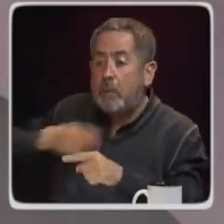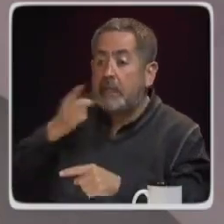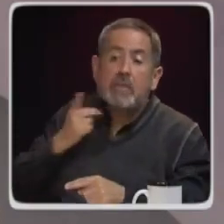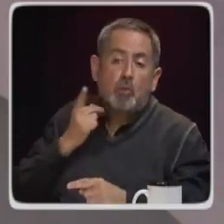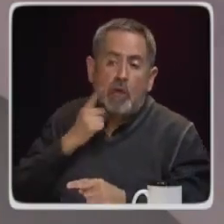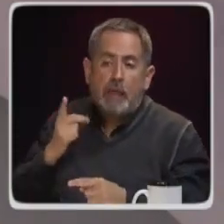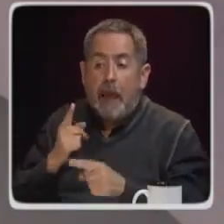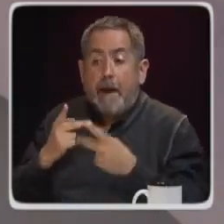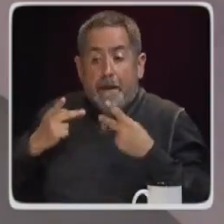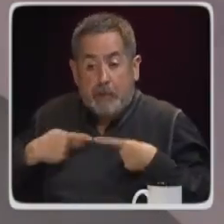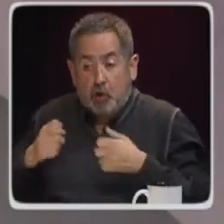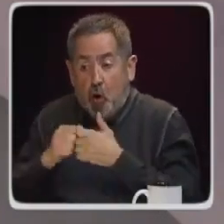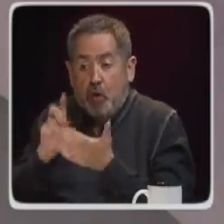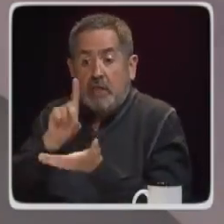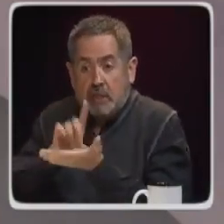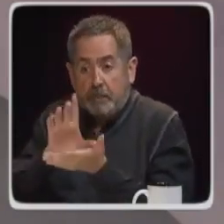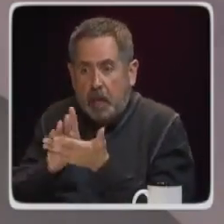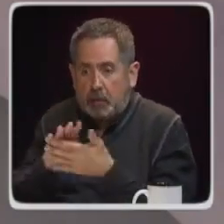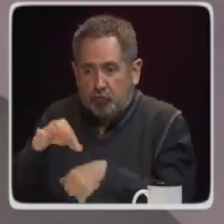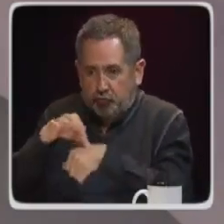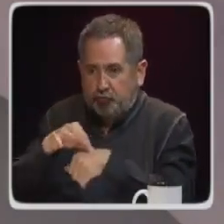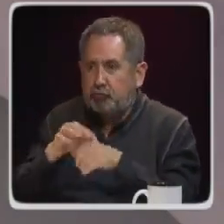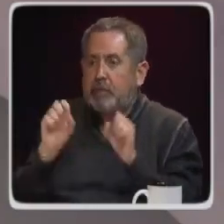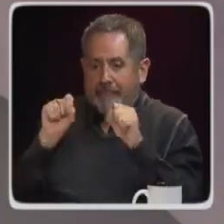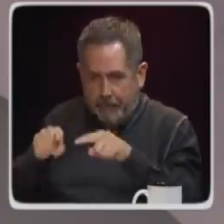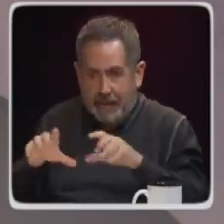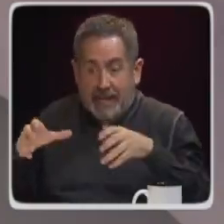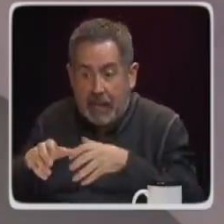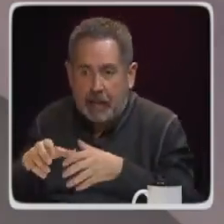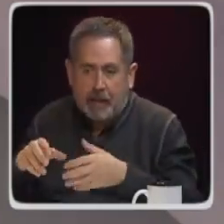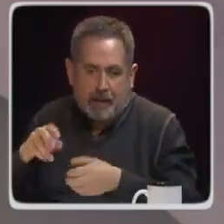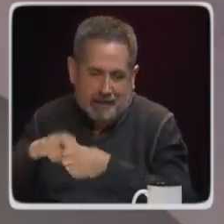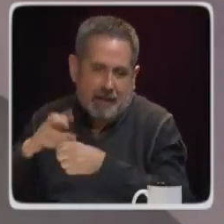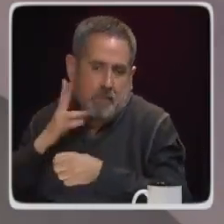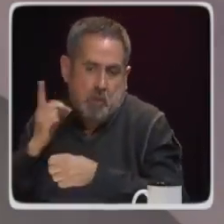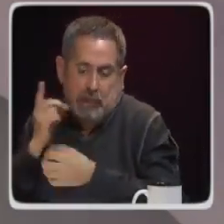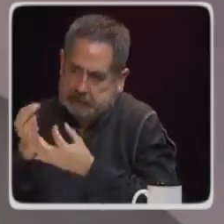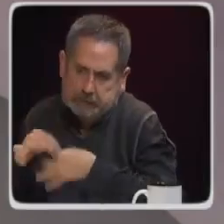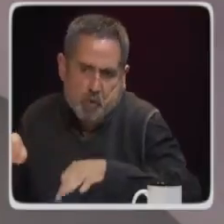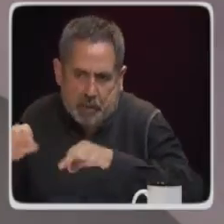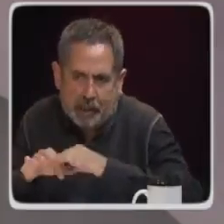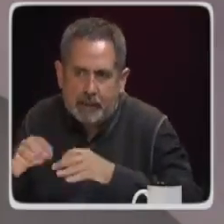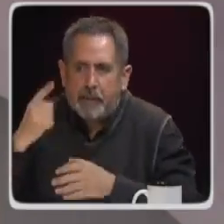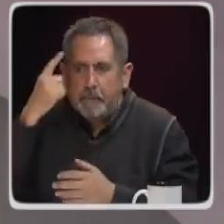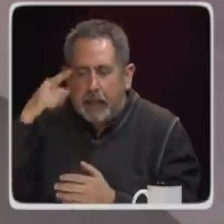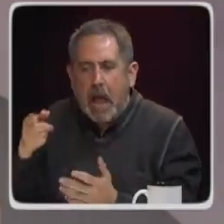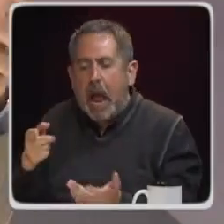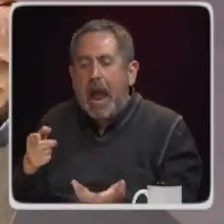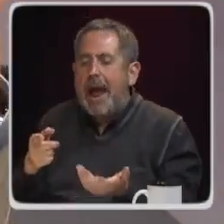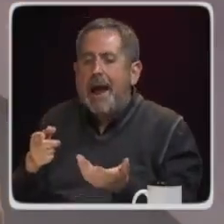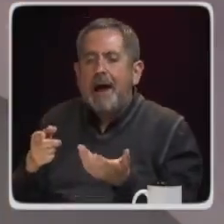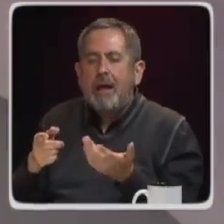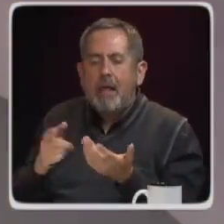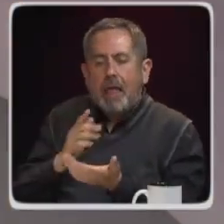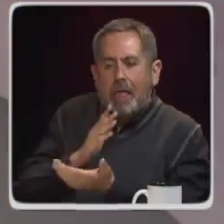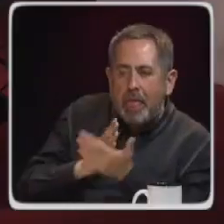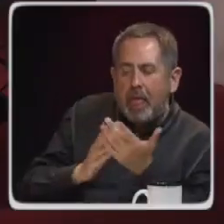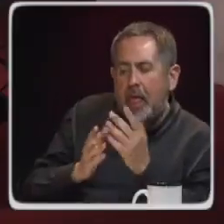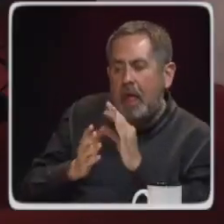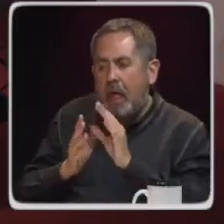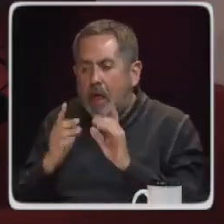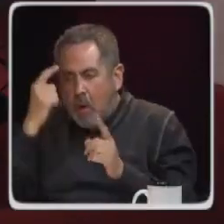lo que pasa. Porque aparte sabemos que una cosa es lo que se aprueba y otra cosa es lo que se ejerce. A veces por tema de